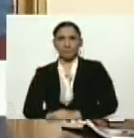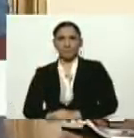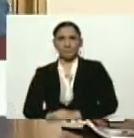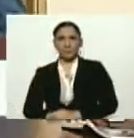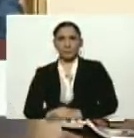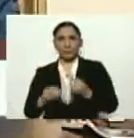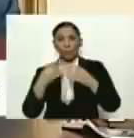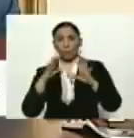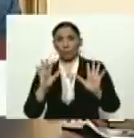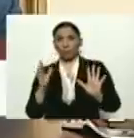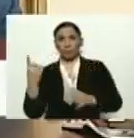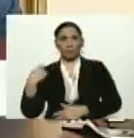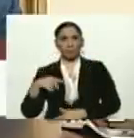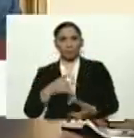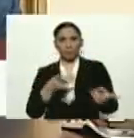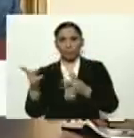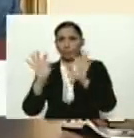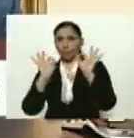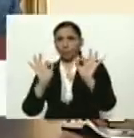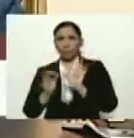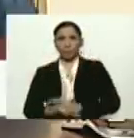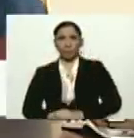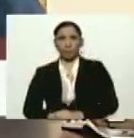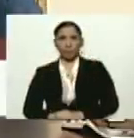Bueno, tenemos un invitado especial.